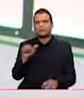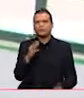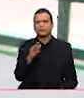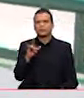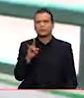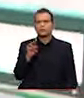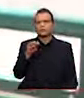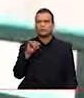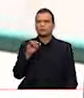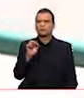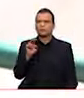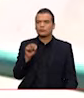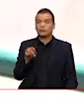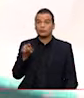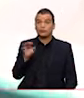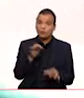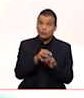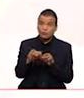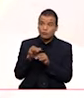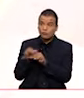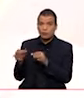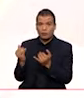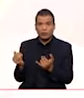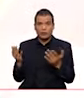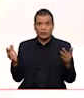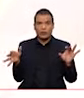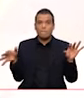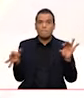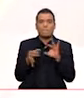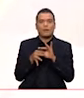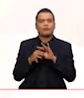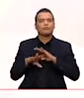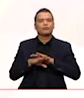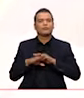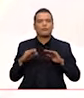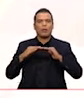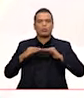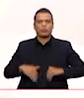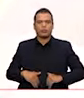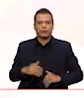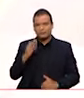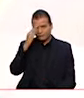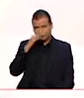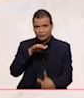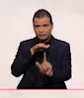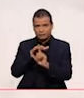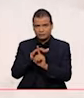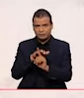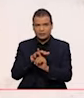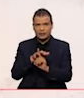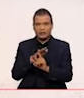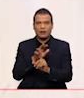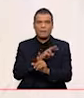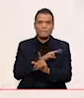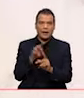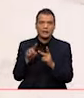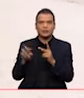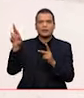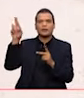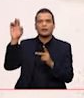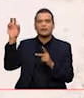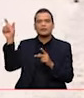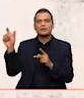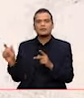a estos dos municipios, sino al departamento del Valle y al departamento de Risaralda. Y es